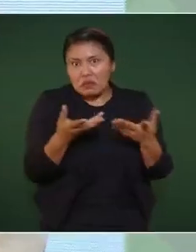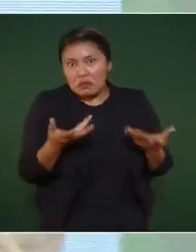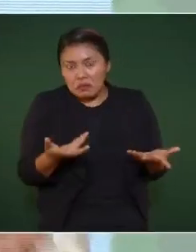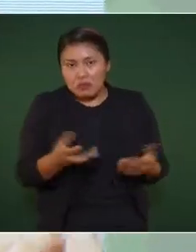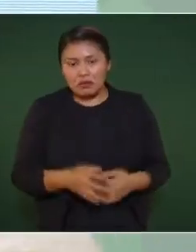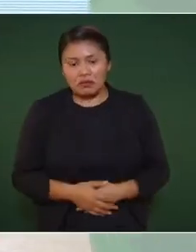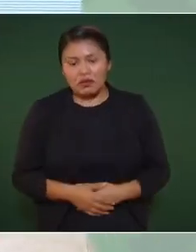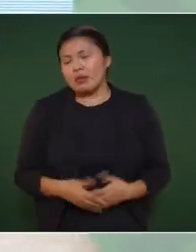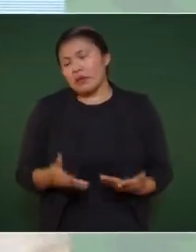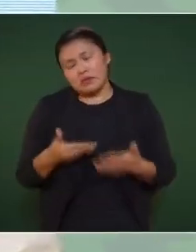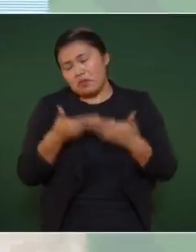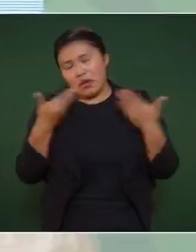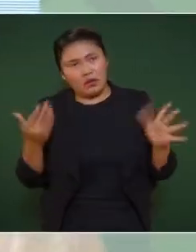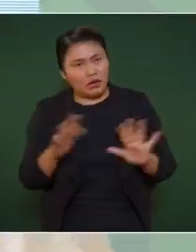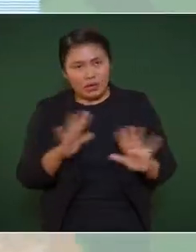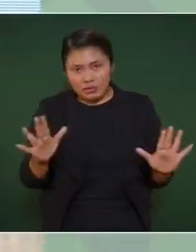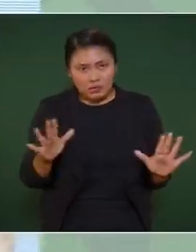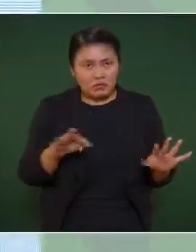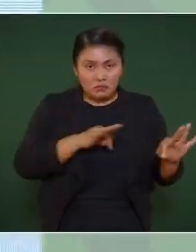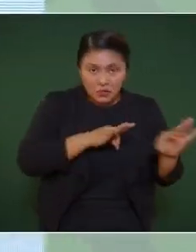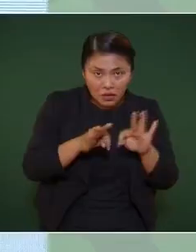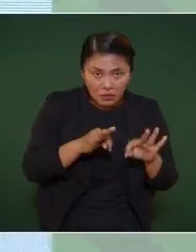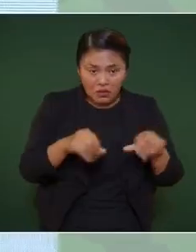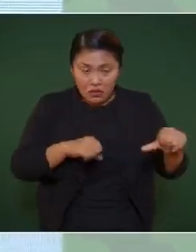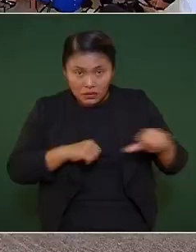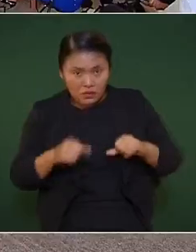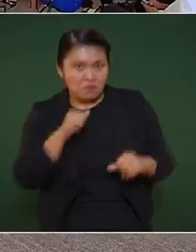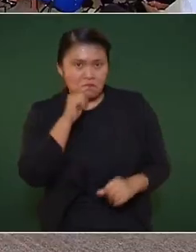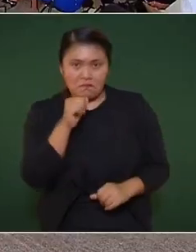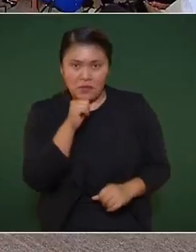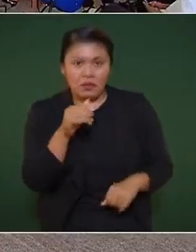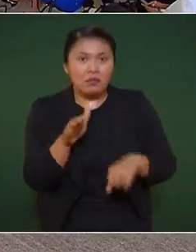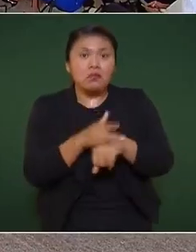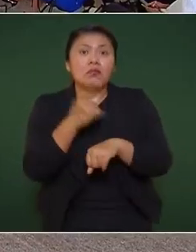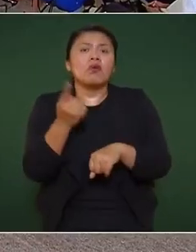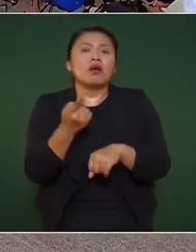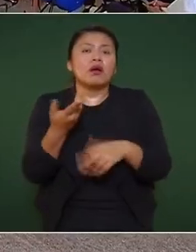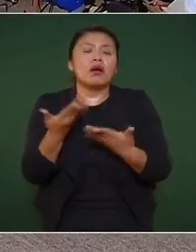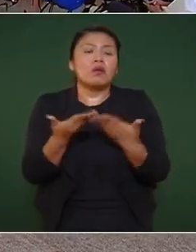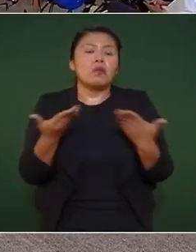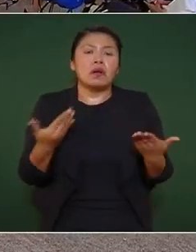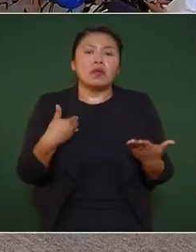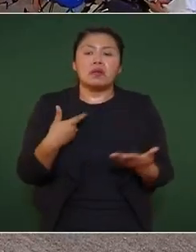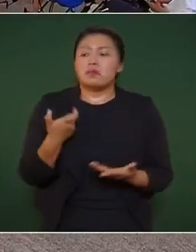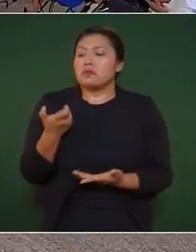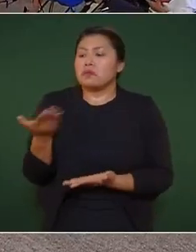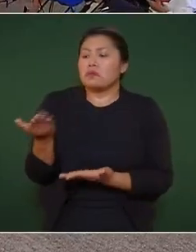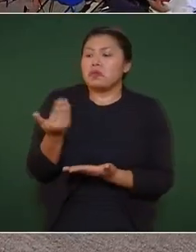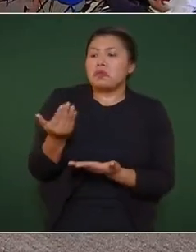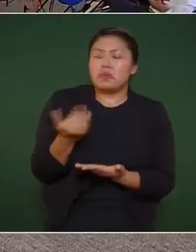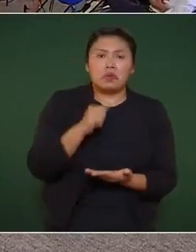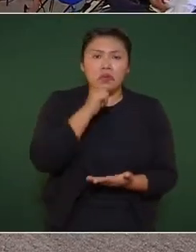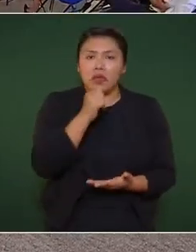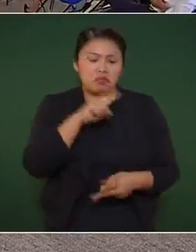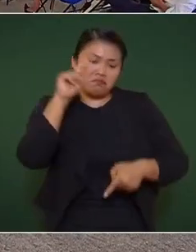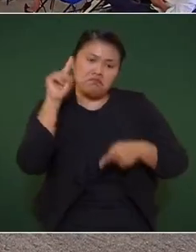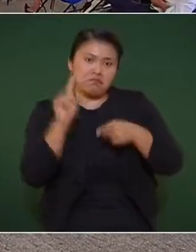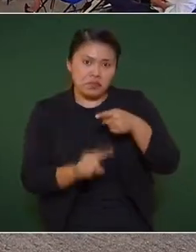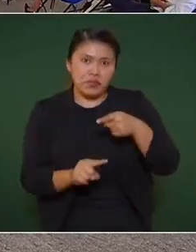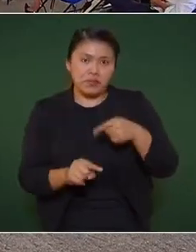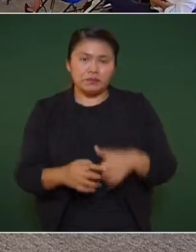pues no están en actividad porque ya no reciben eso. Si se van a